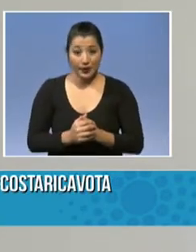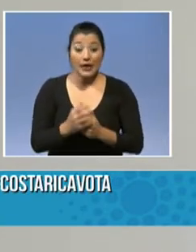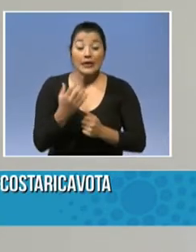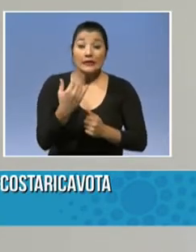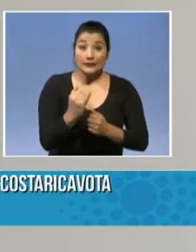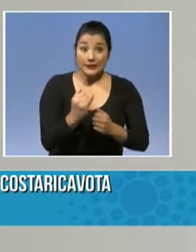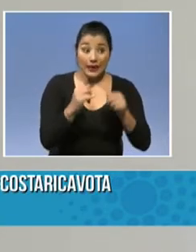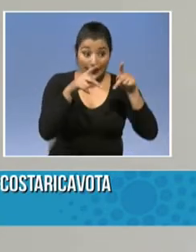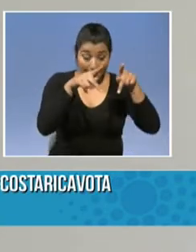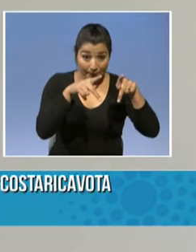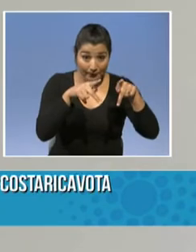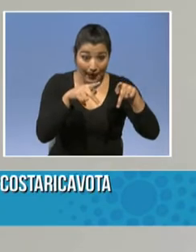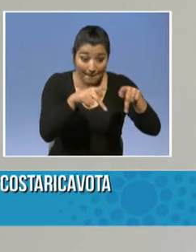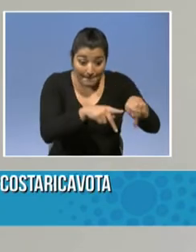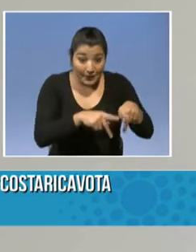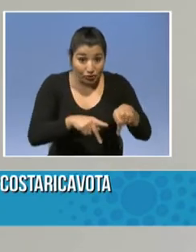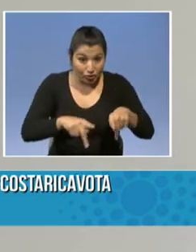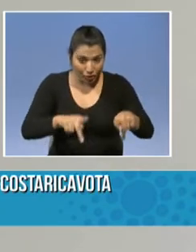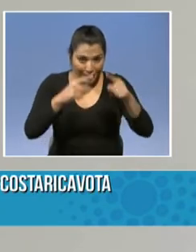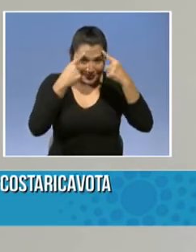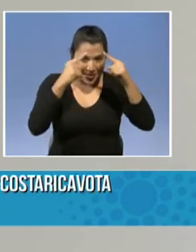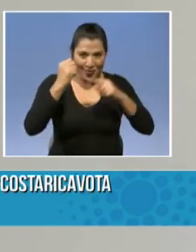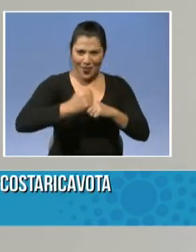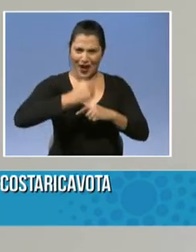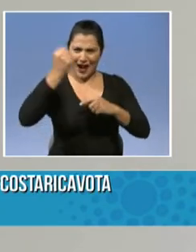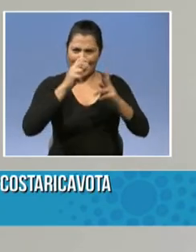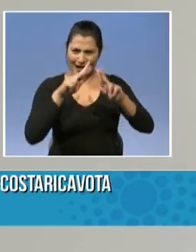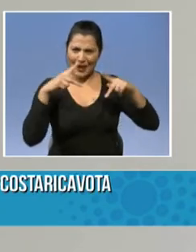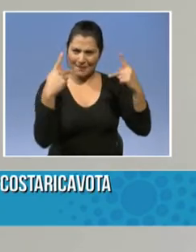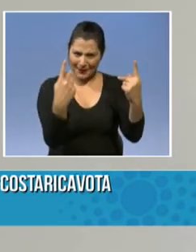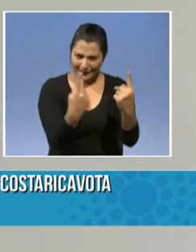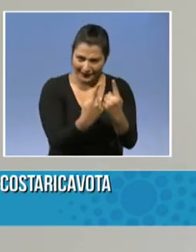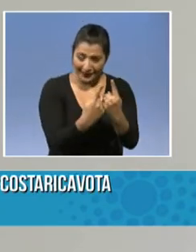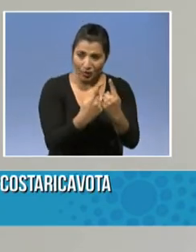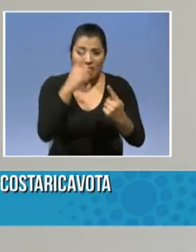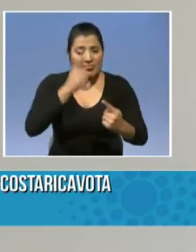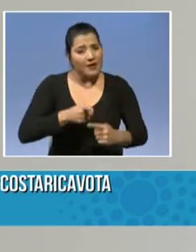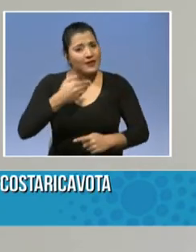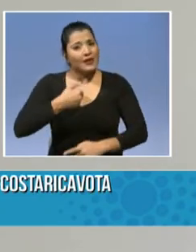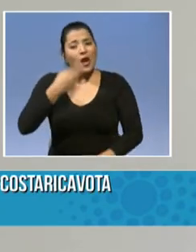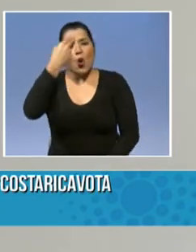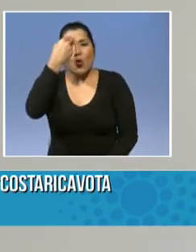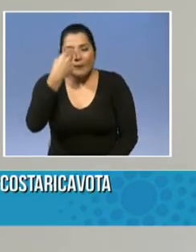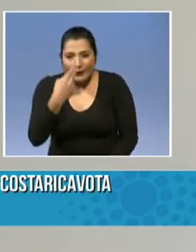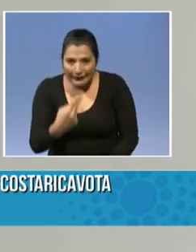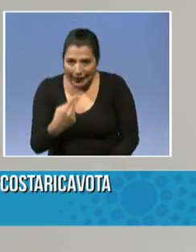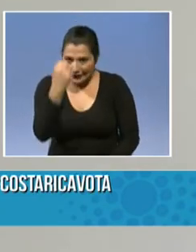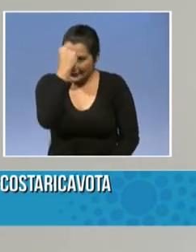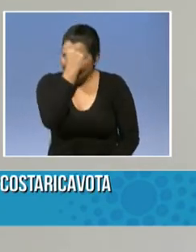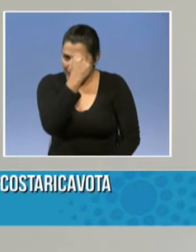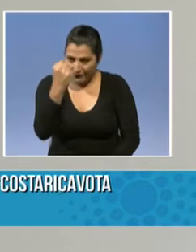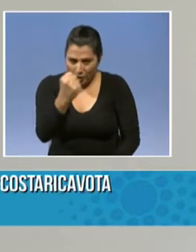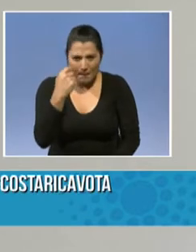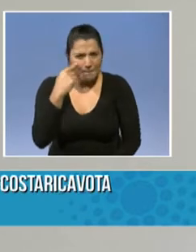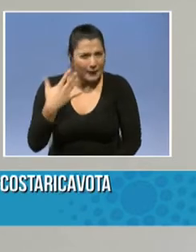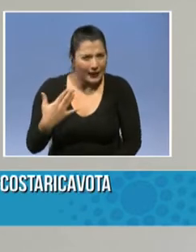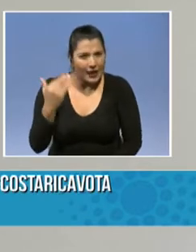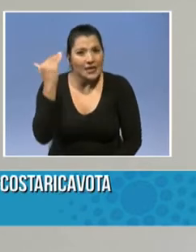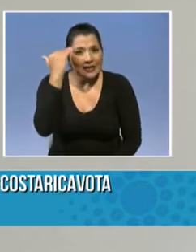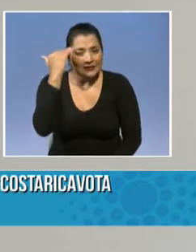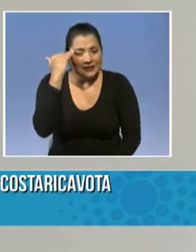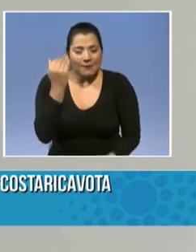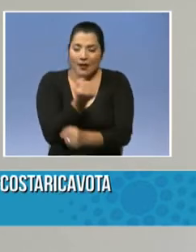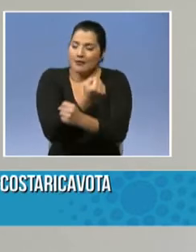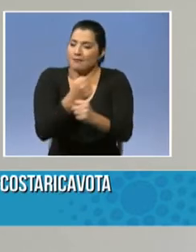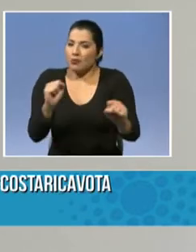las urnas deben de tener la humildad y la sabiduría para anticipar que les será imposible hacer un buen